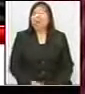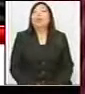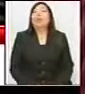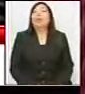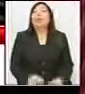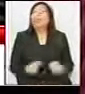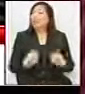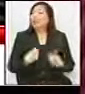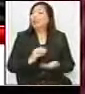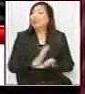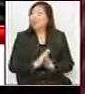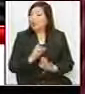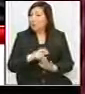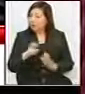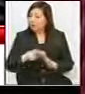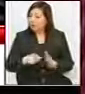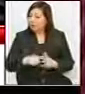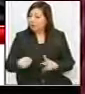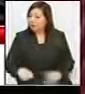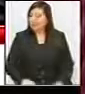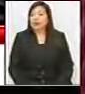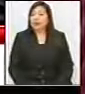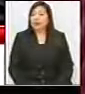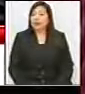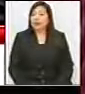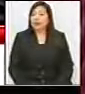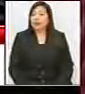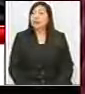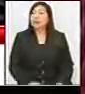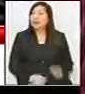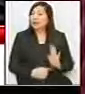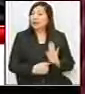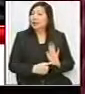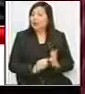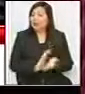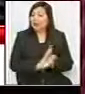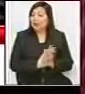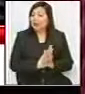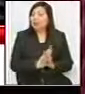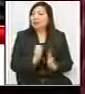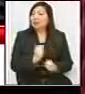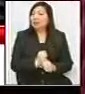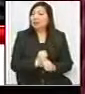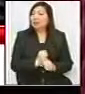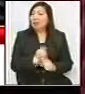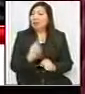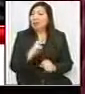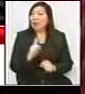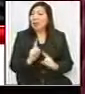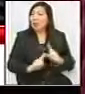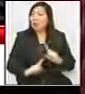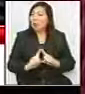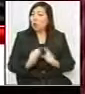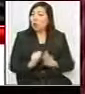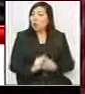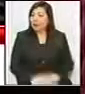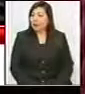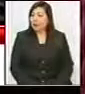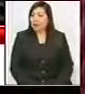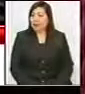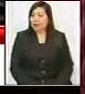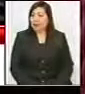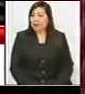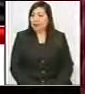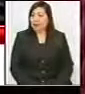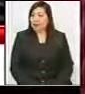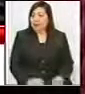cumplido ningún rol en el proyecto Fugaz con el señor Gil Chavit? Tengo entendido, presidenta, que trabajó para el grupo Ipscher o Gil Chavit